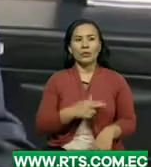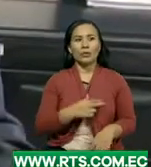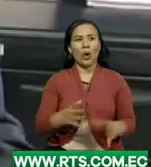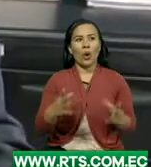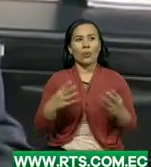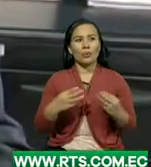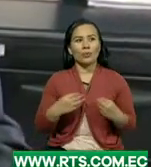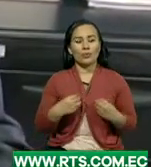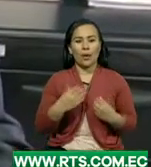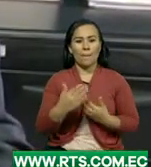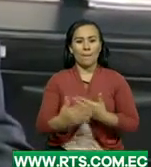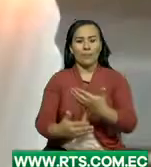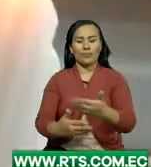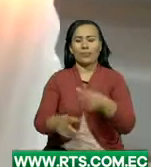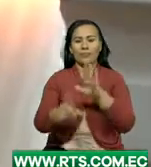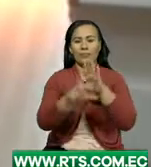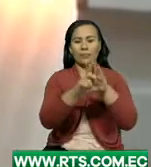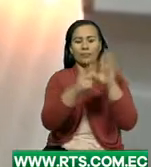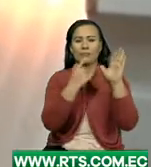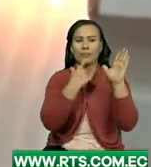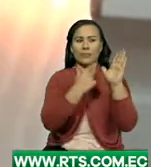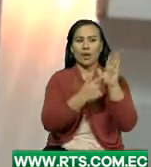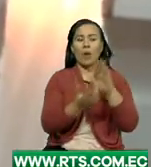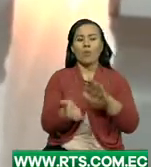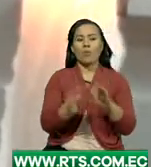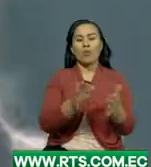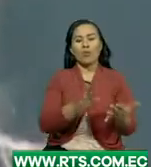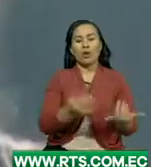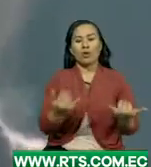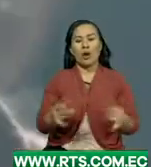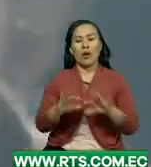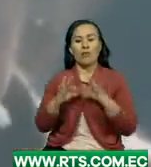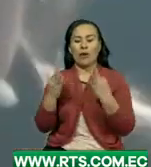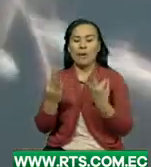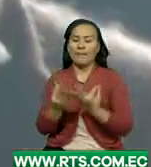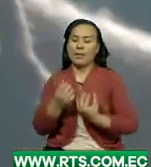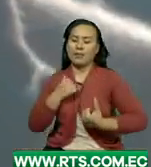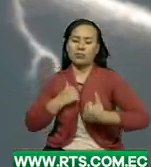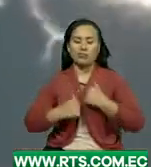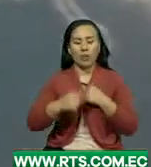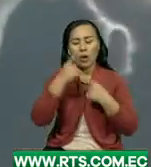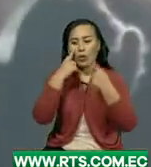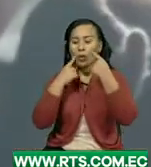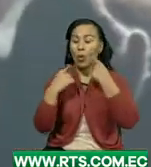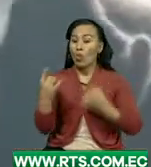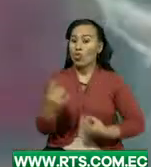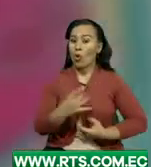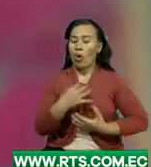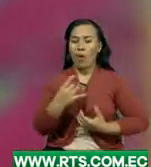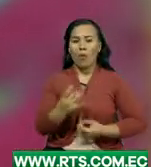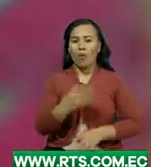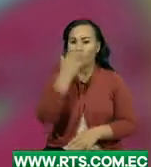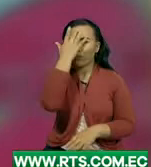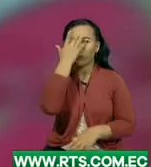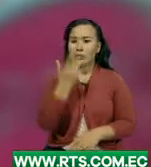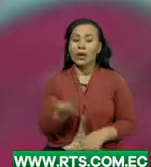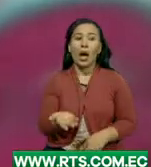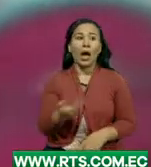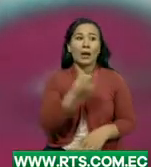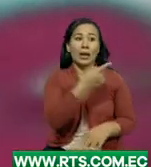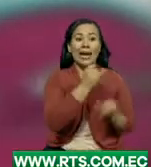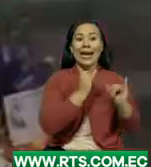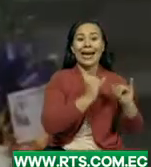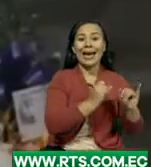los protocolos que manda la ley. Una muerte que dejó a una familia sumida en el intenso dolor de la diversión